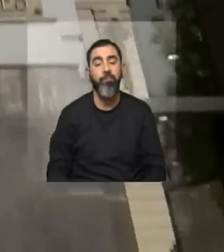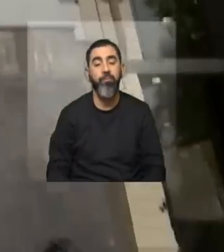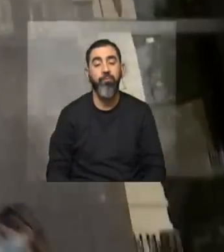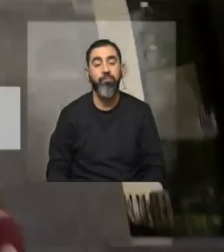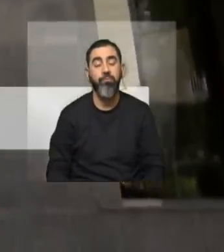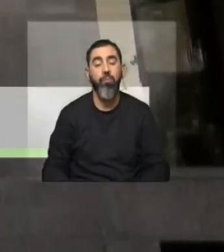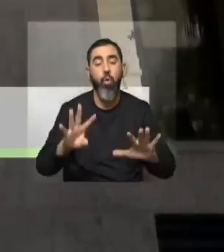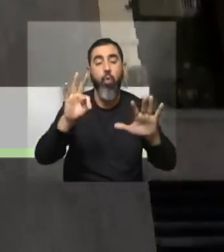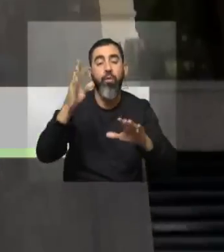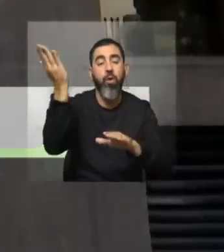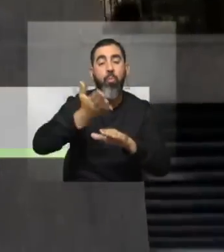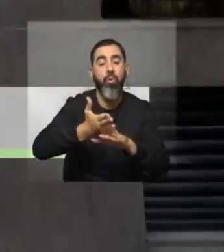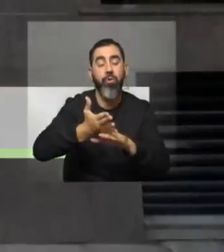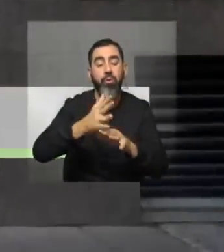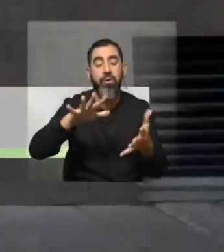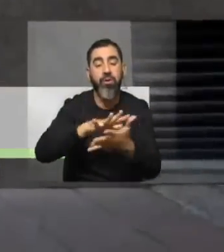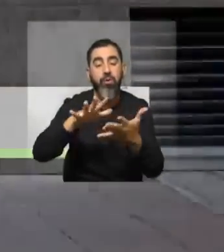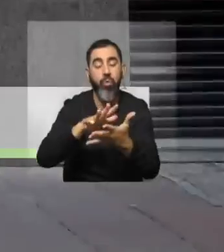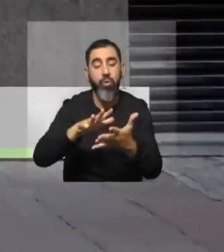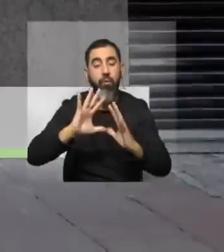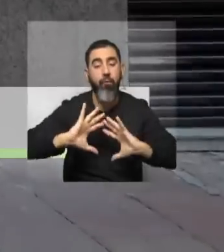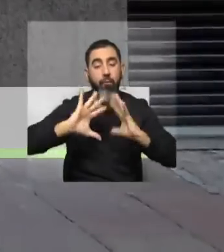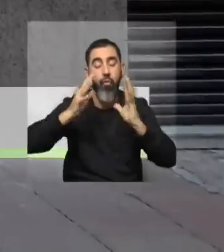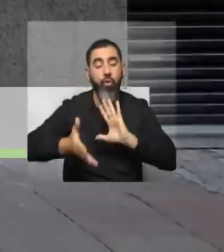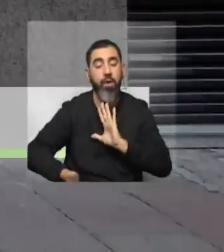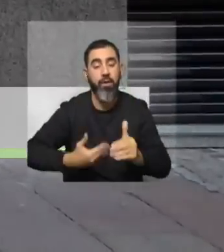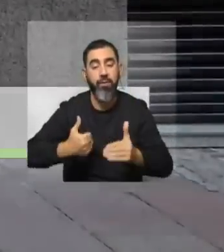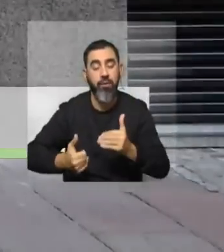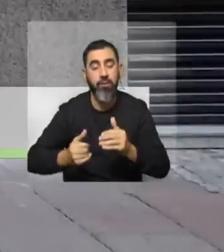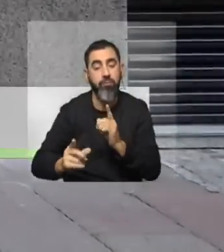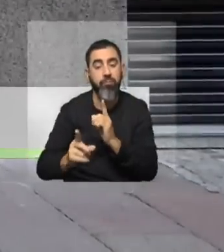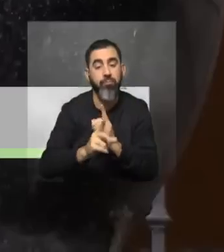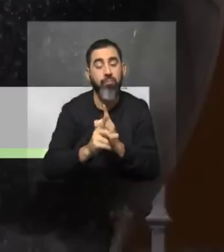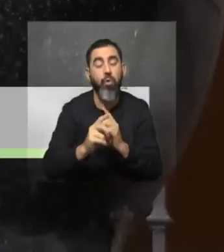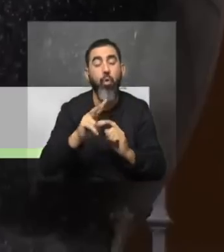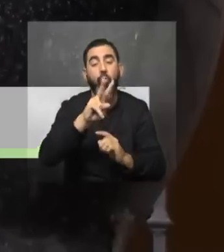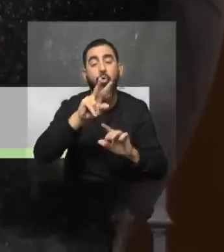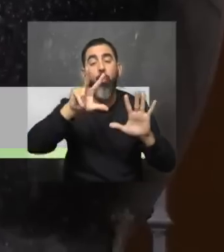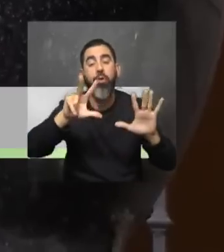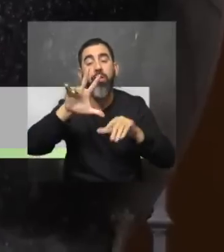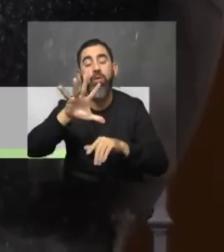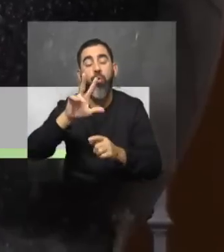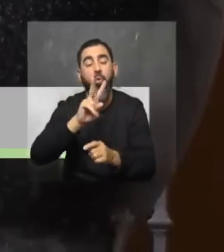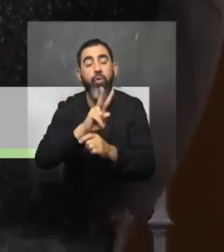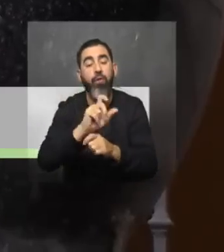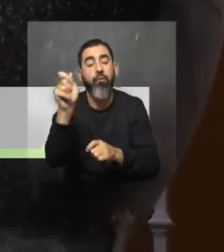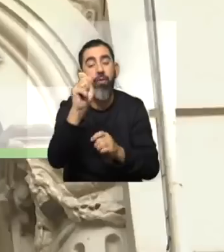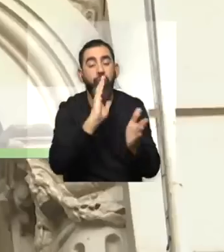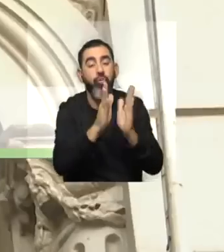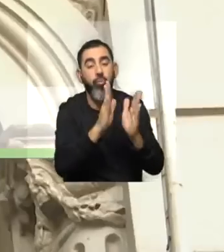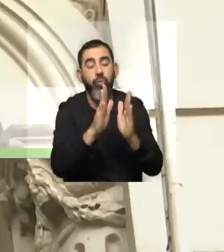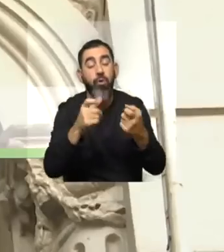El 90% de los casos penales y de violencia basada en género son atendidos por 285 defensores públicos.